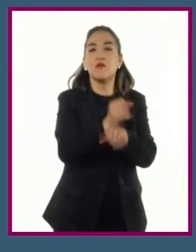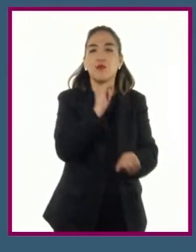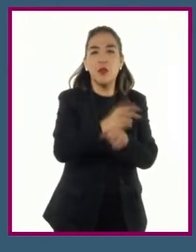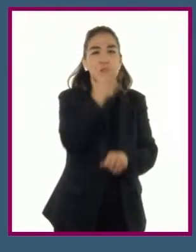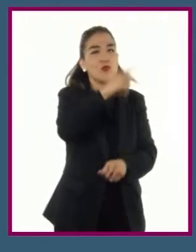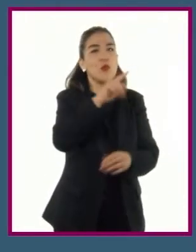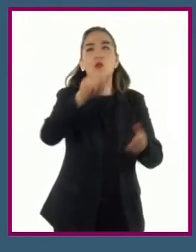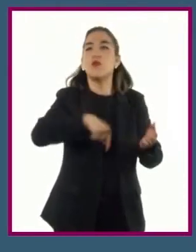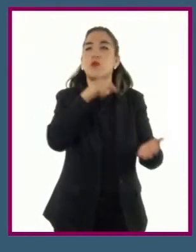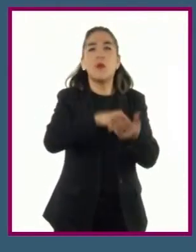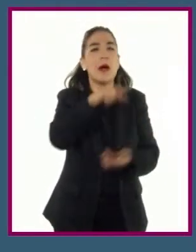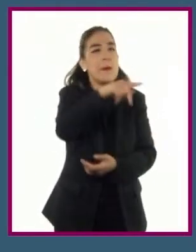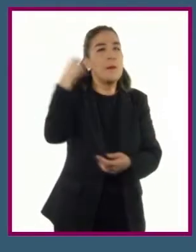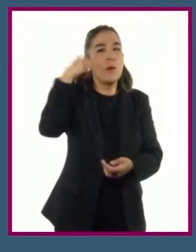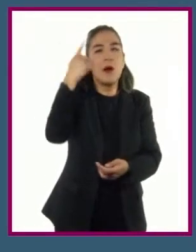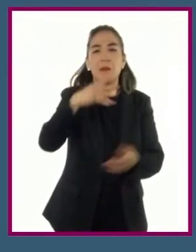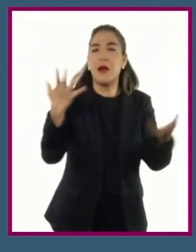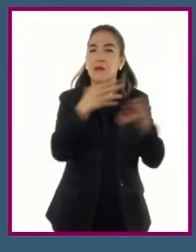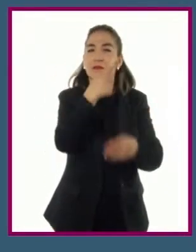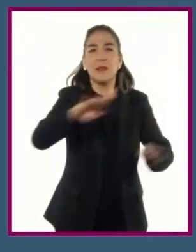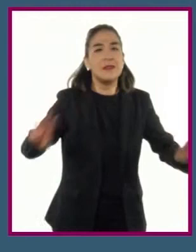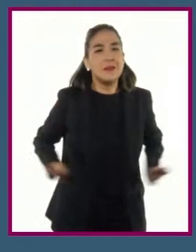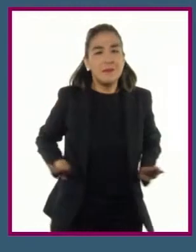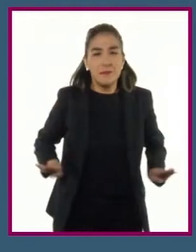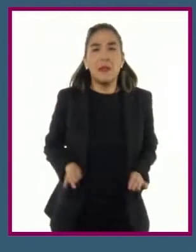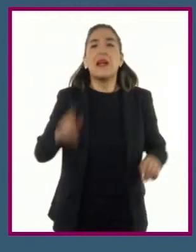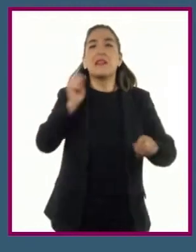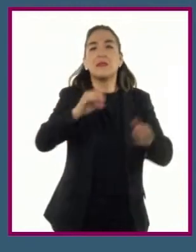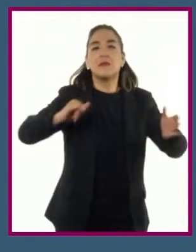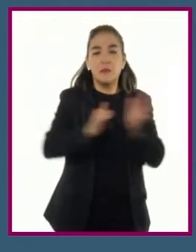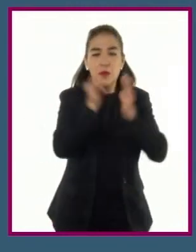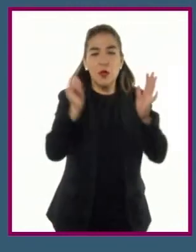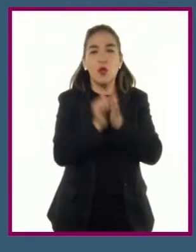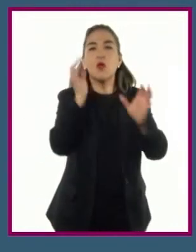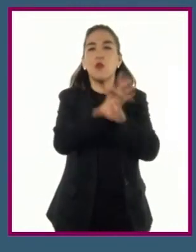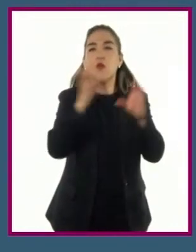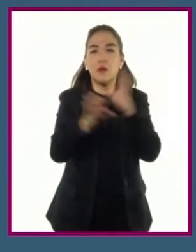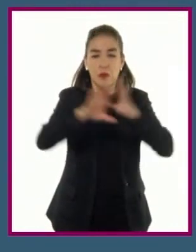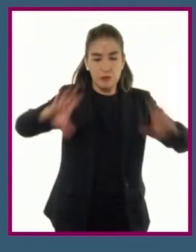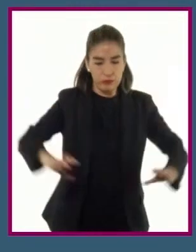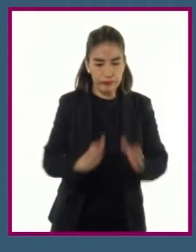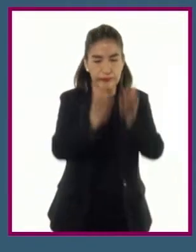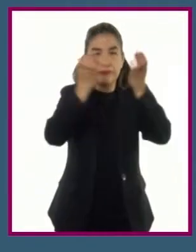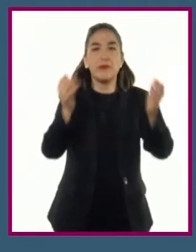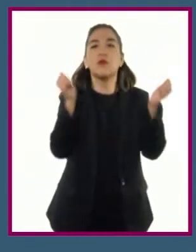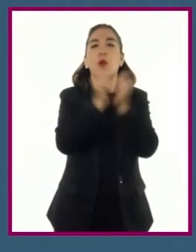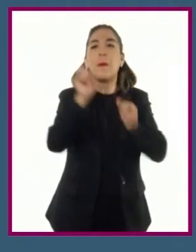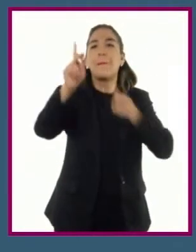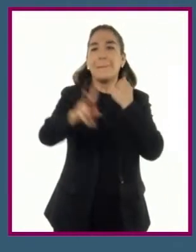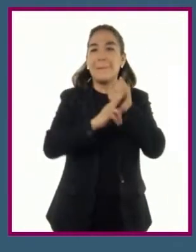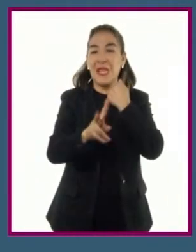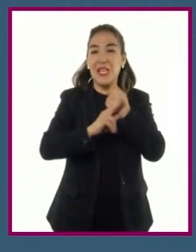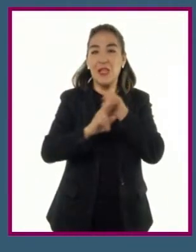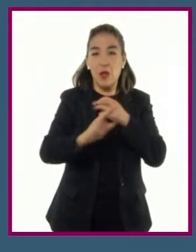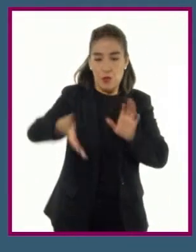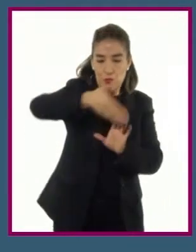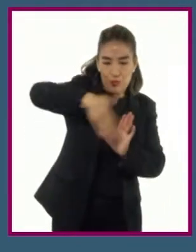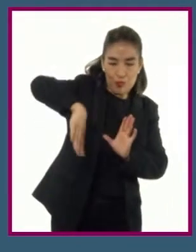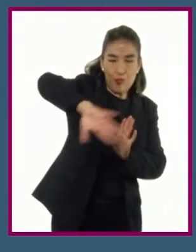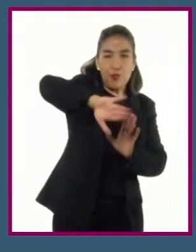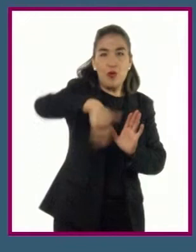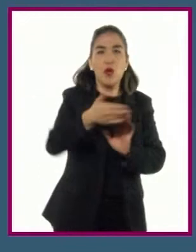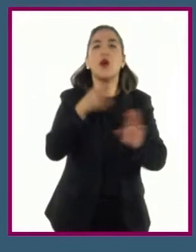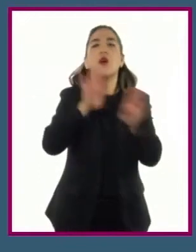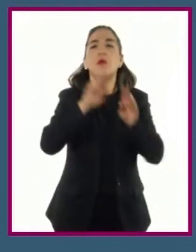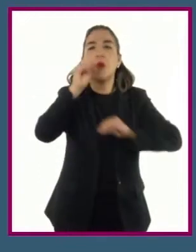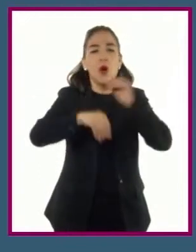de Puebla, elaborada con barro y conformada por un cuerpo cerámico recubierto con vidriado, estanífero,